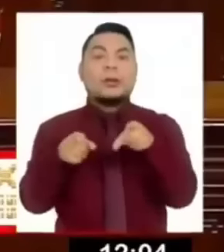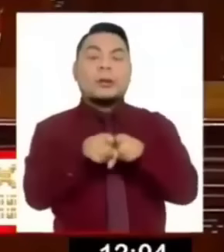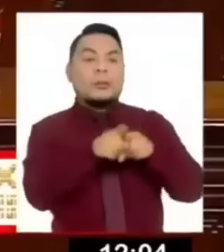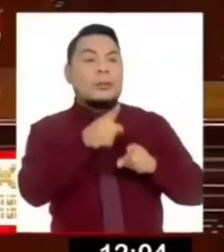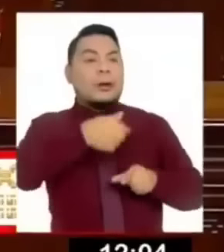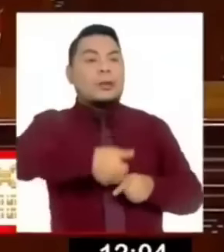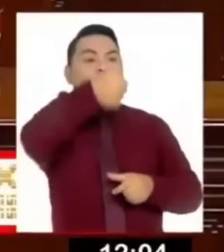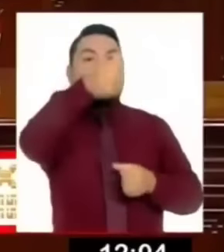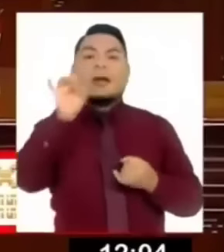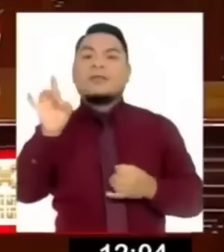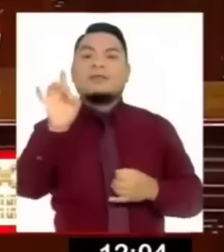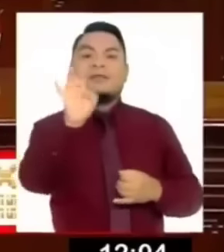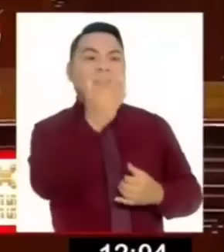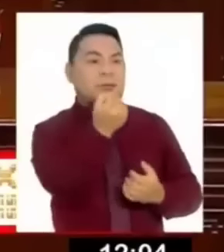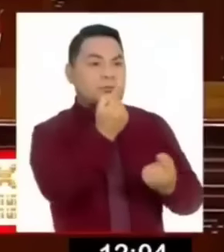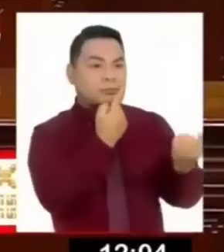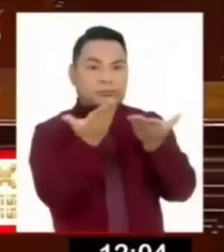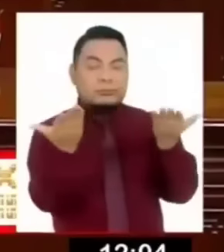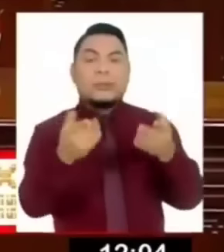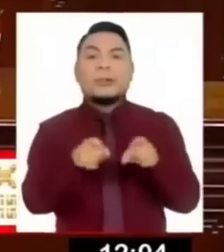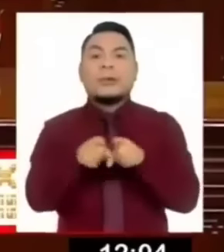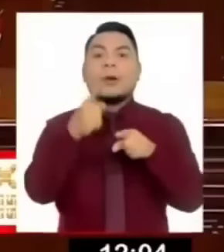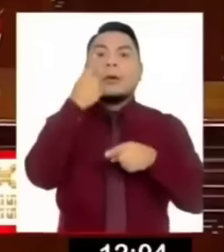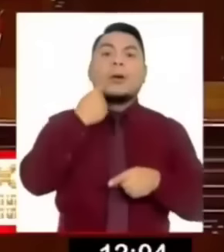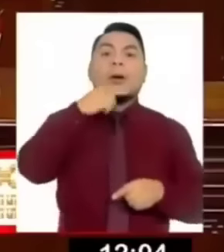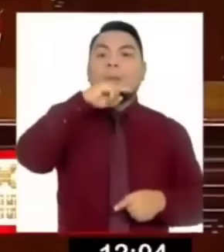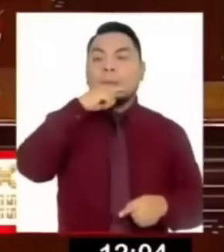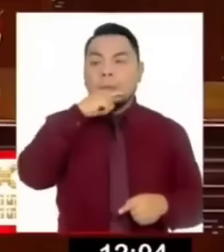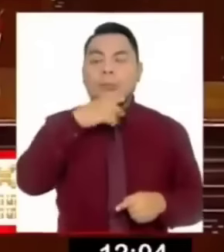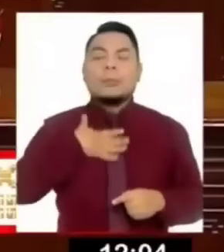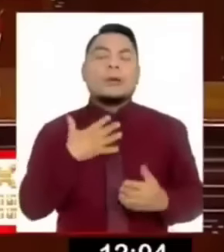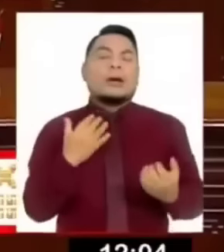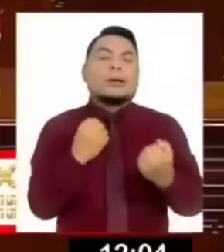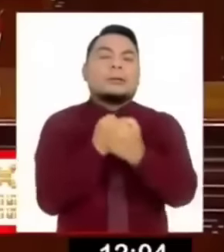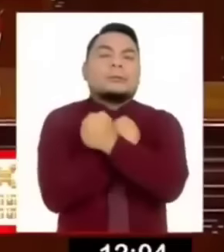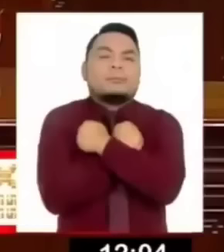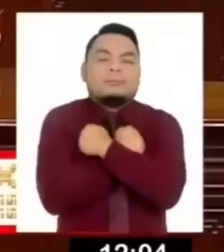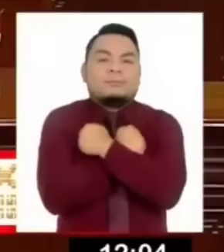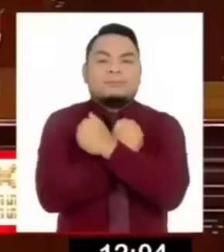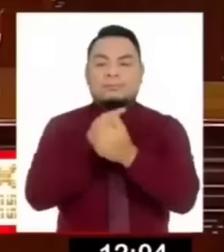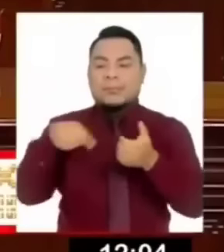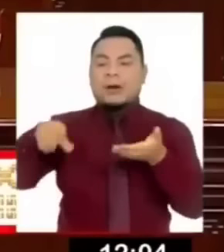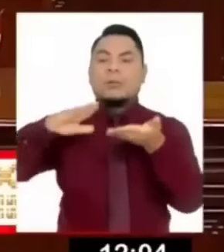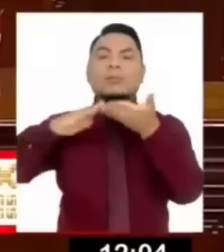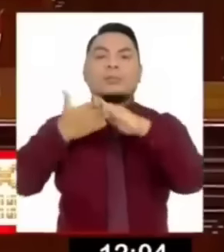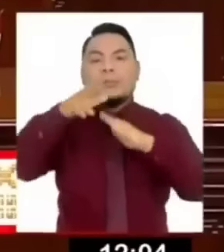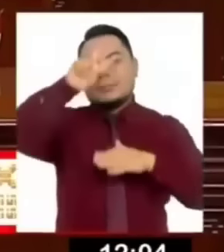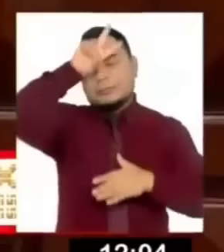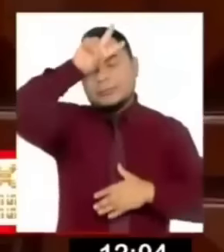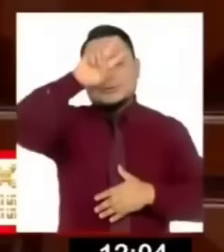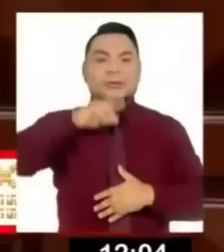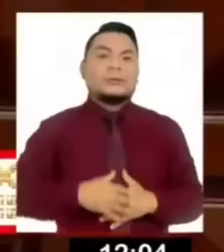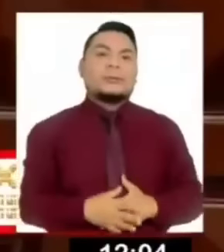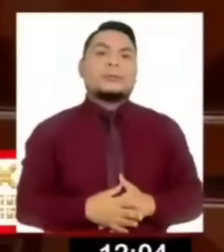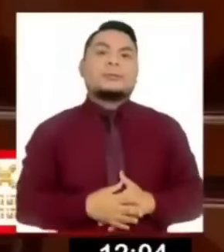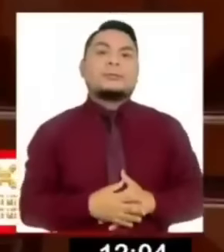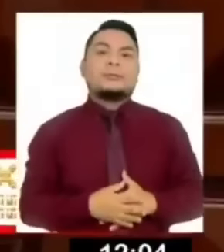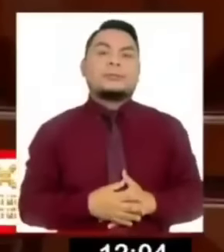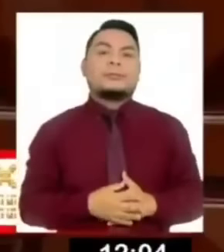autoridades presentes, mujeres y hombres de mi amado pueblo peruano.